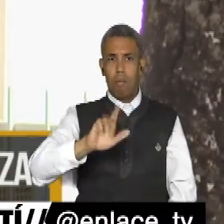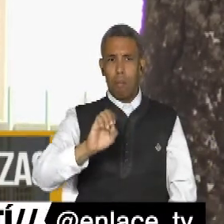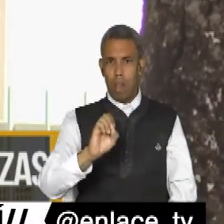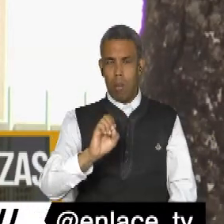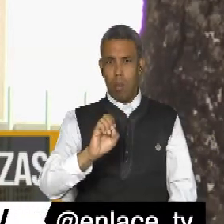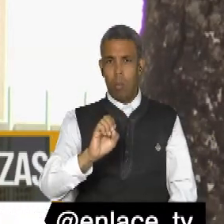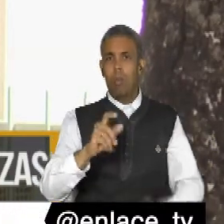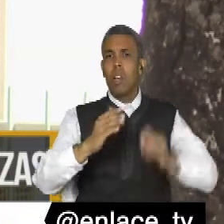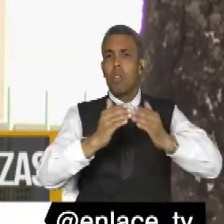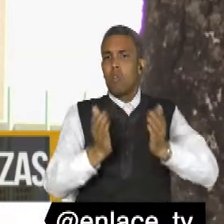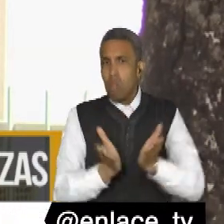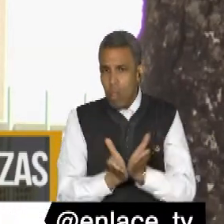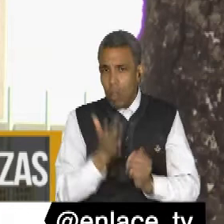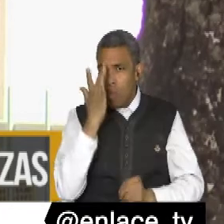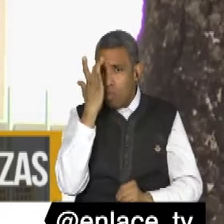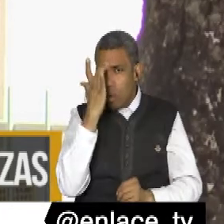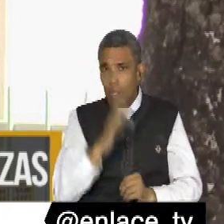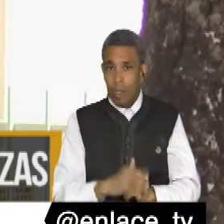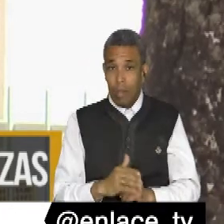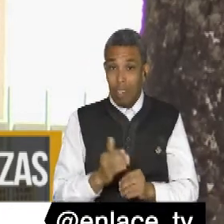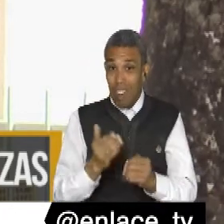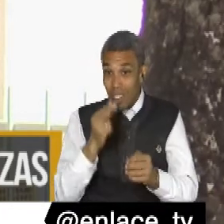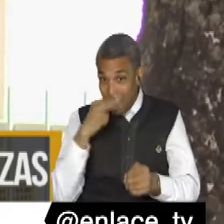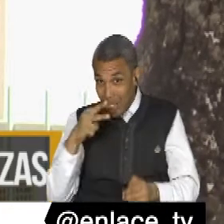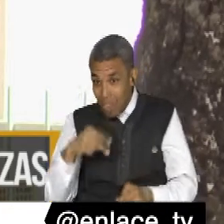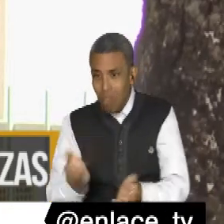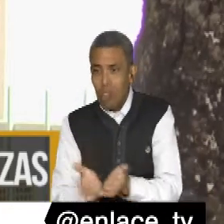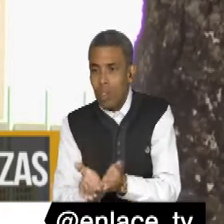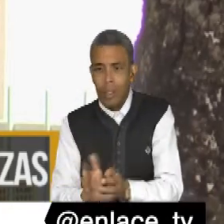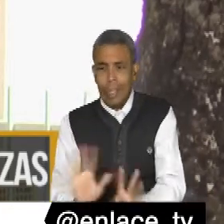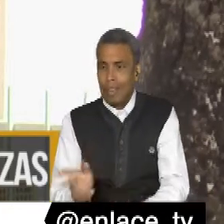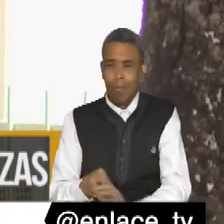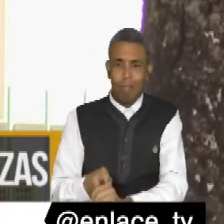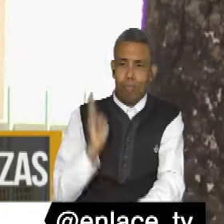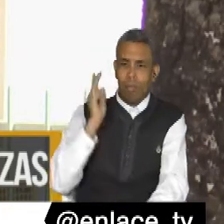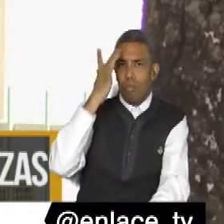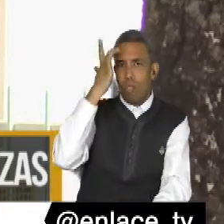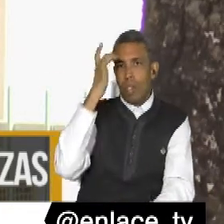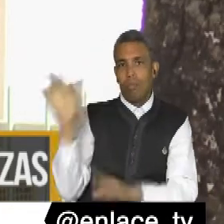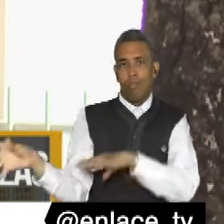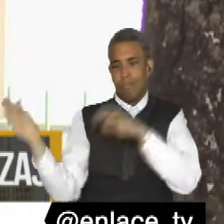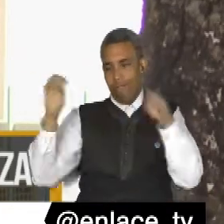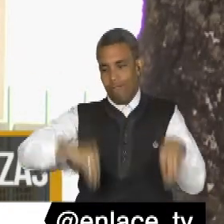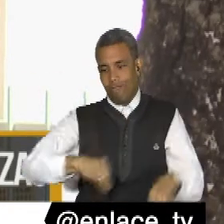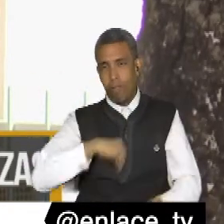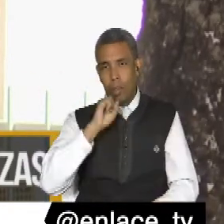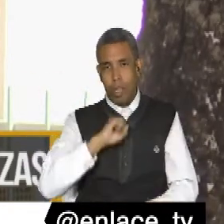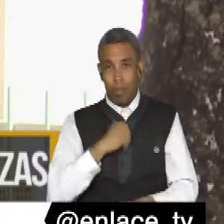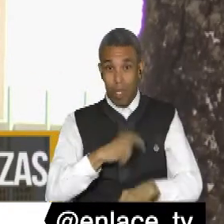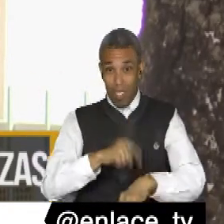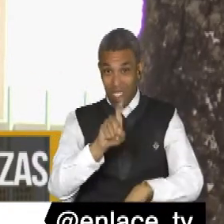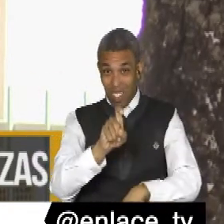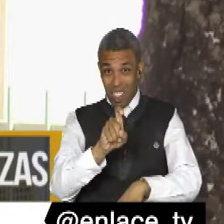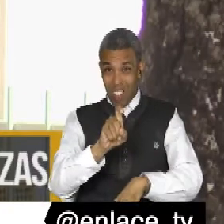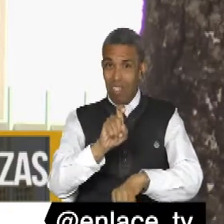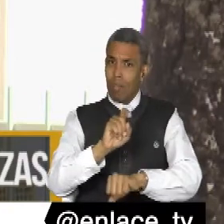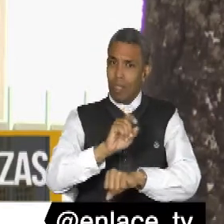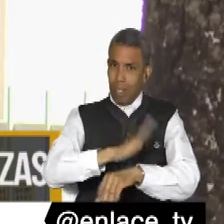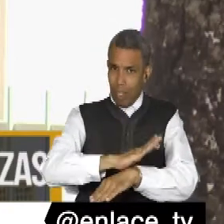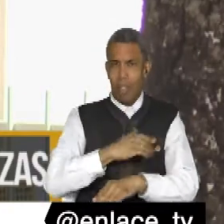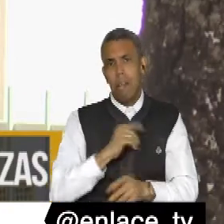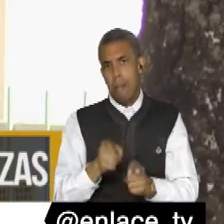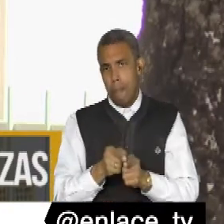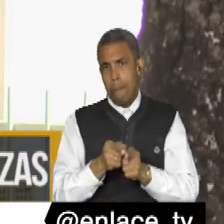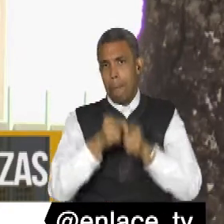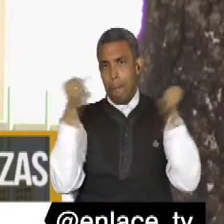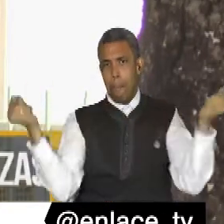el desplazamiento forzado al que fueron sometidos en las últimas horas. Nosotros estaremos ampliando esta información en nuestra emisión de las 6:00 p.m. Es un